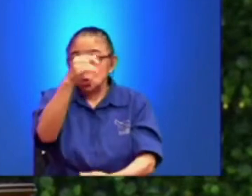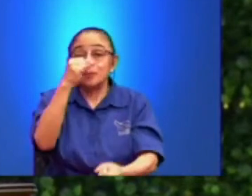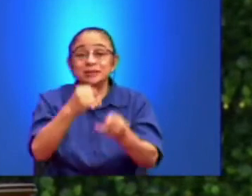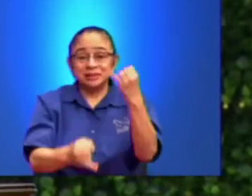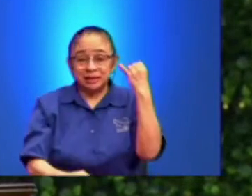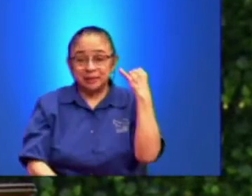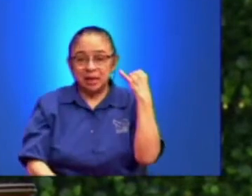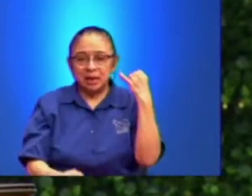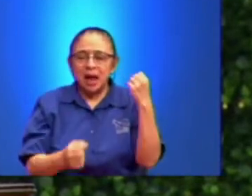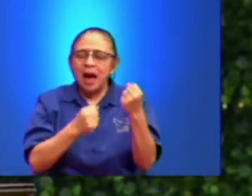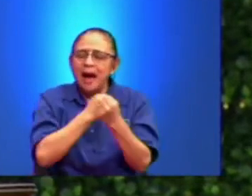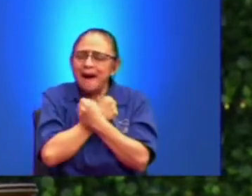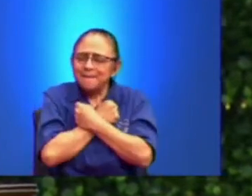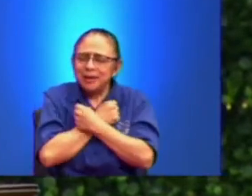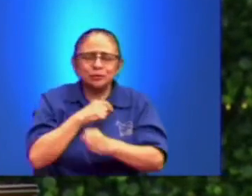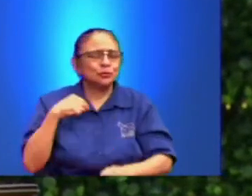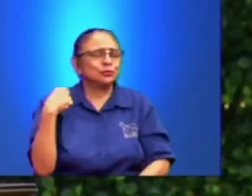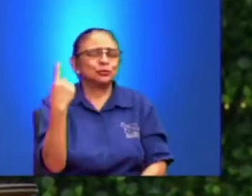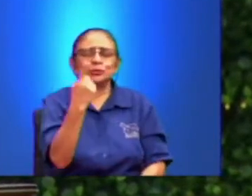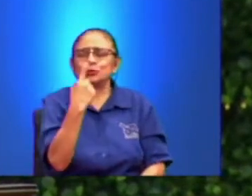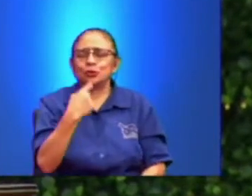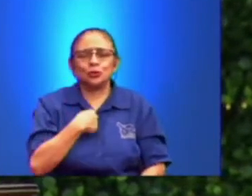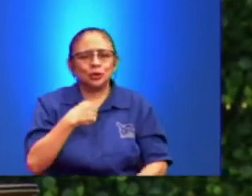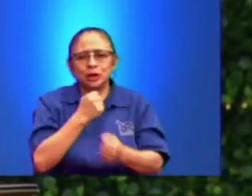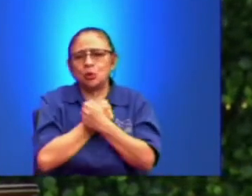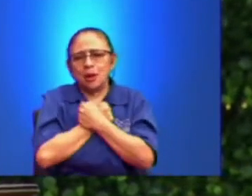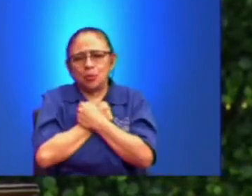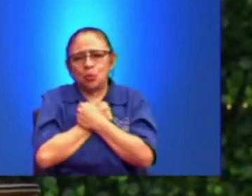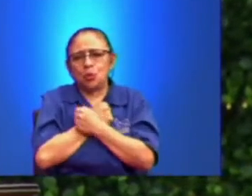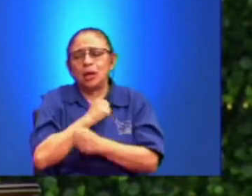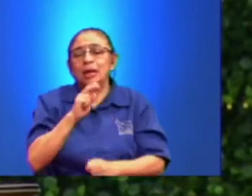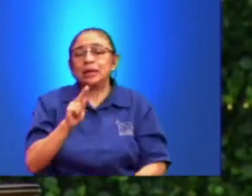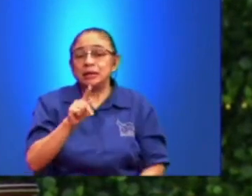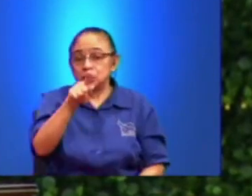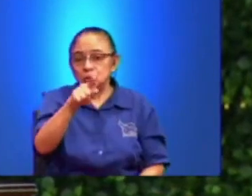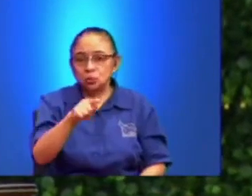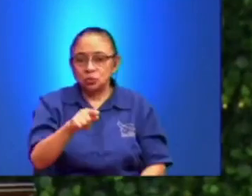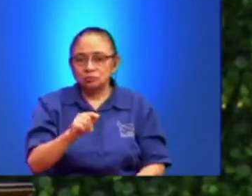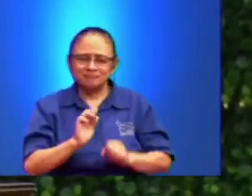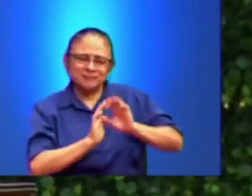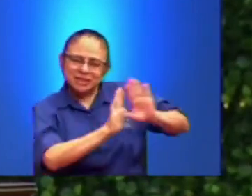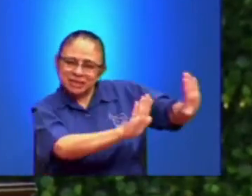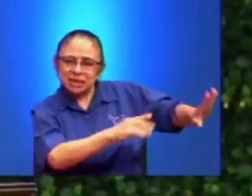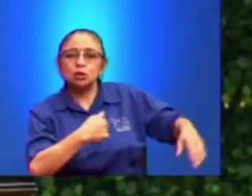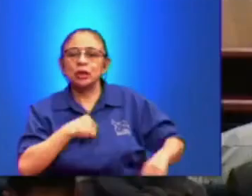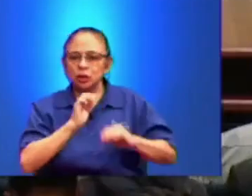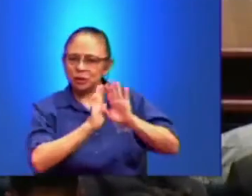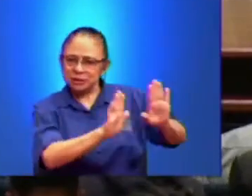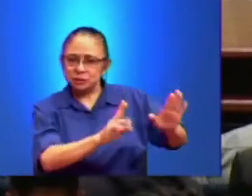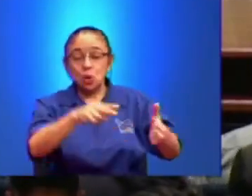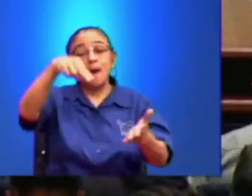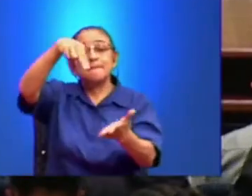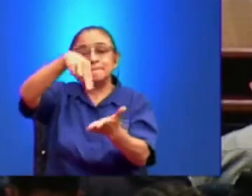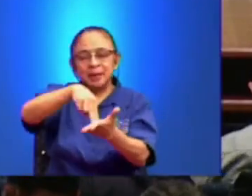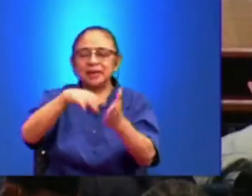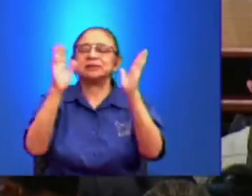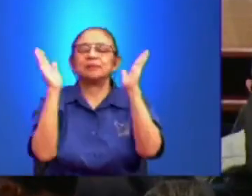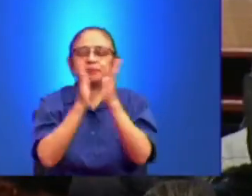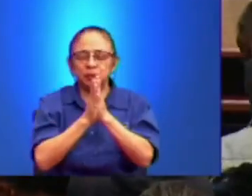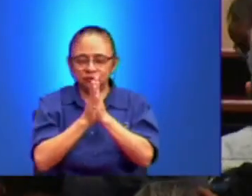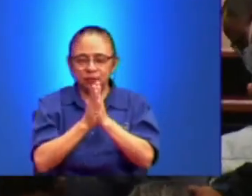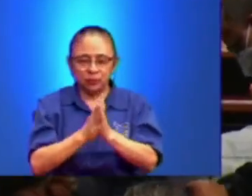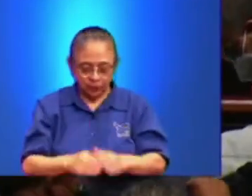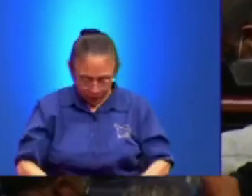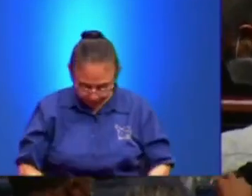amando todo lo que hoy va a rechazar lo que yo rechazo póngase de pie y déjeme administrarle porque no hay o como terminar